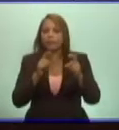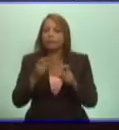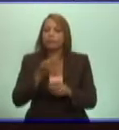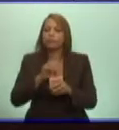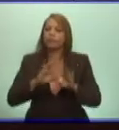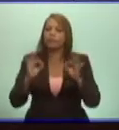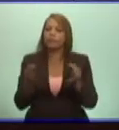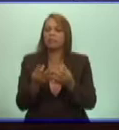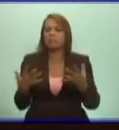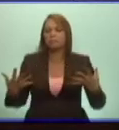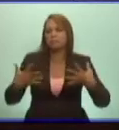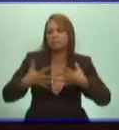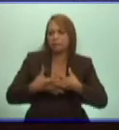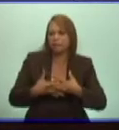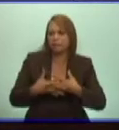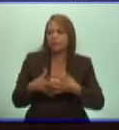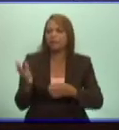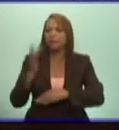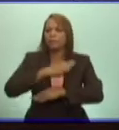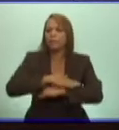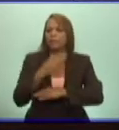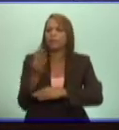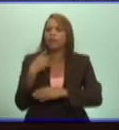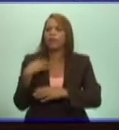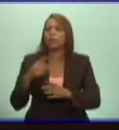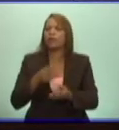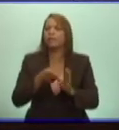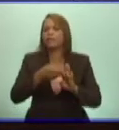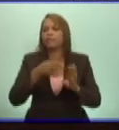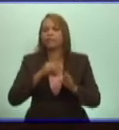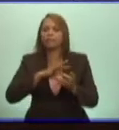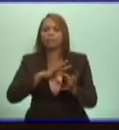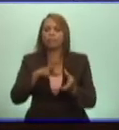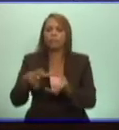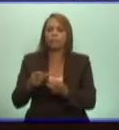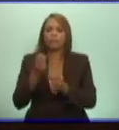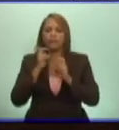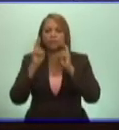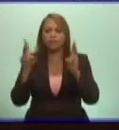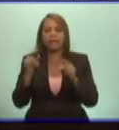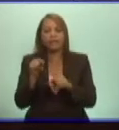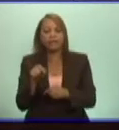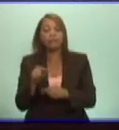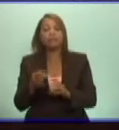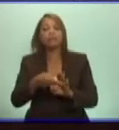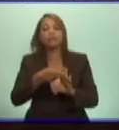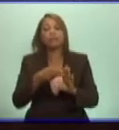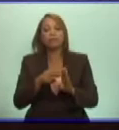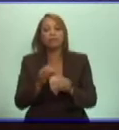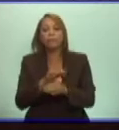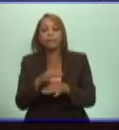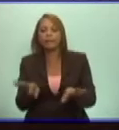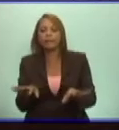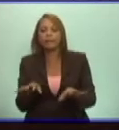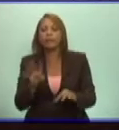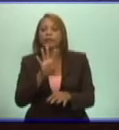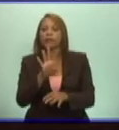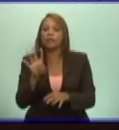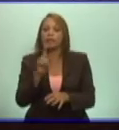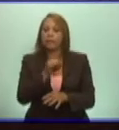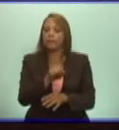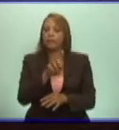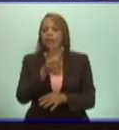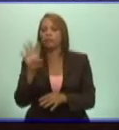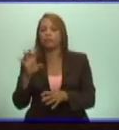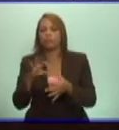¿Qué relación tiene el Árbol de la Patria con la asignatura El Mundo en que Vivimos? Esta es una asignatura básica de primer a cuarto grado, porque crea y sienta las bases